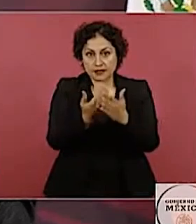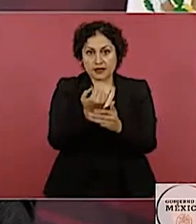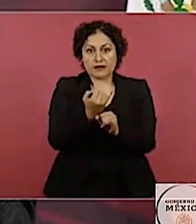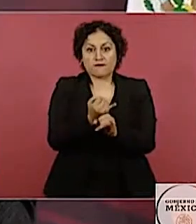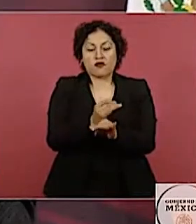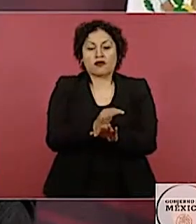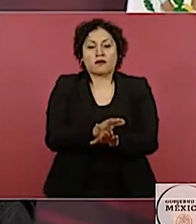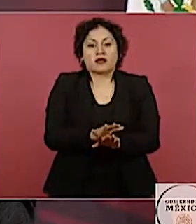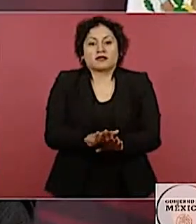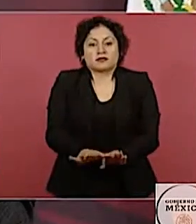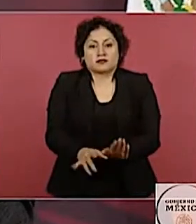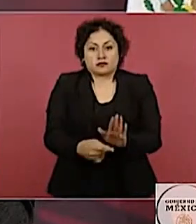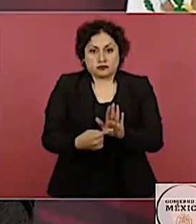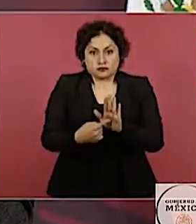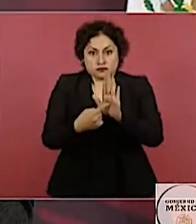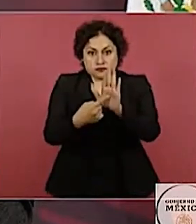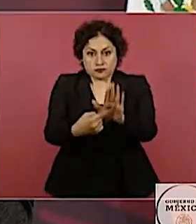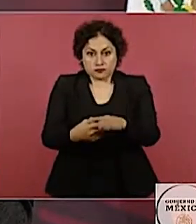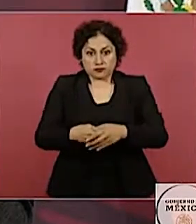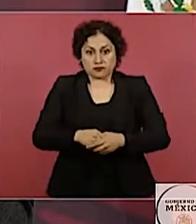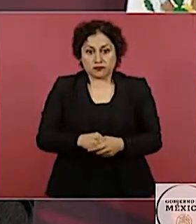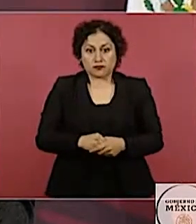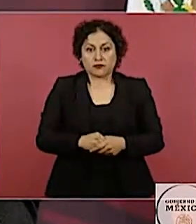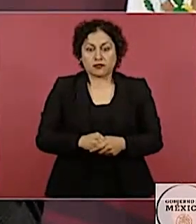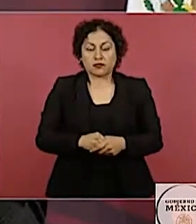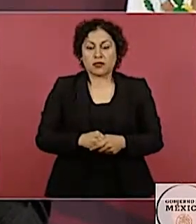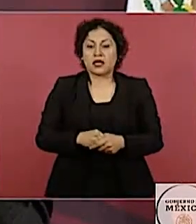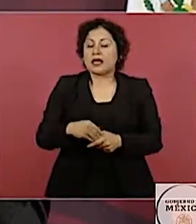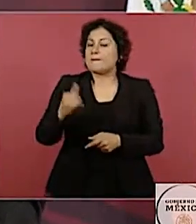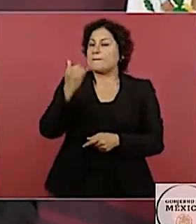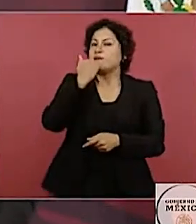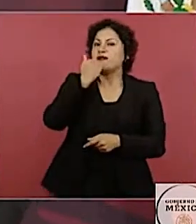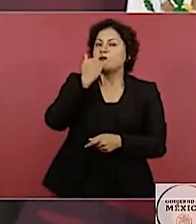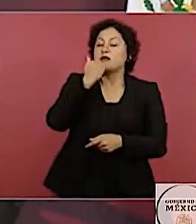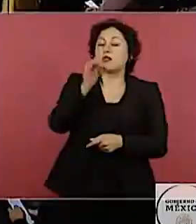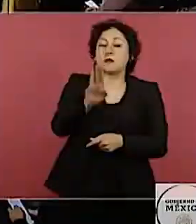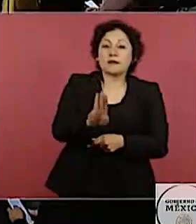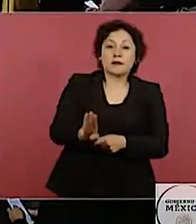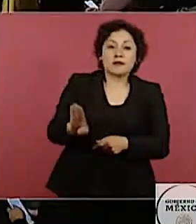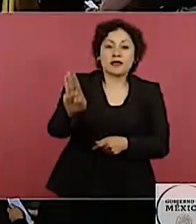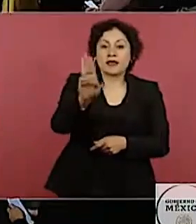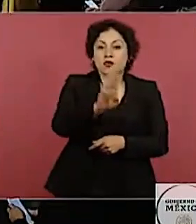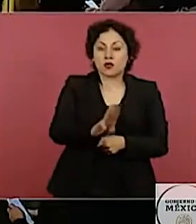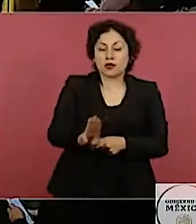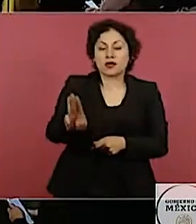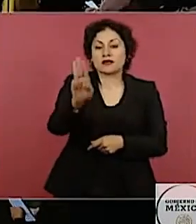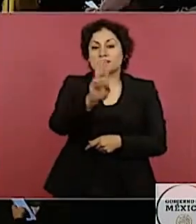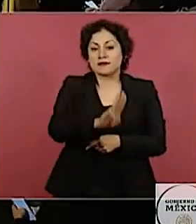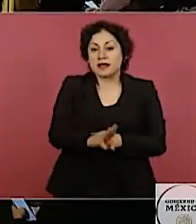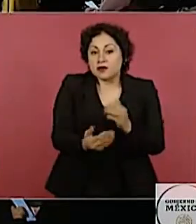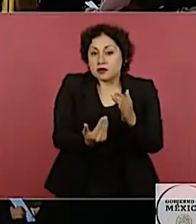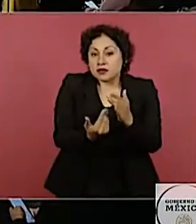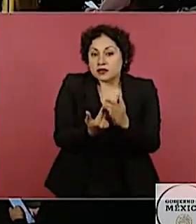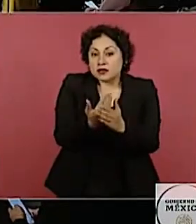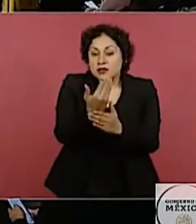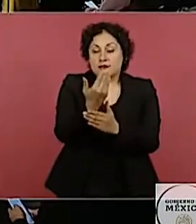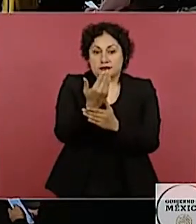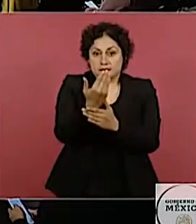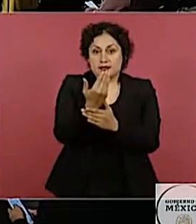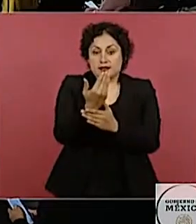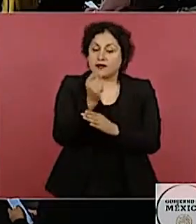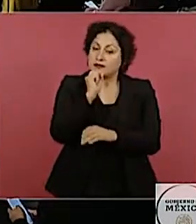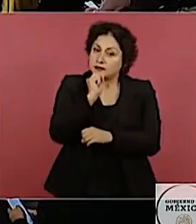invitamos también al perdón el miércoles el miércoles en la mañana invitamos también al